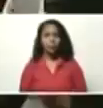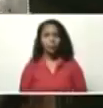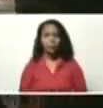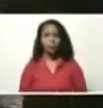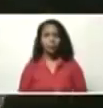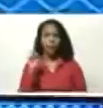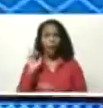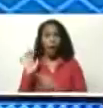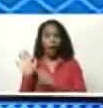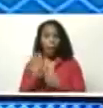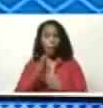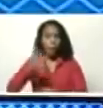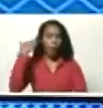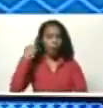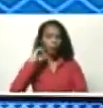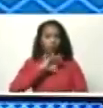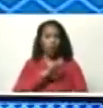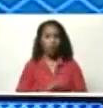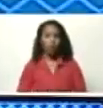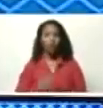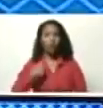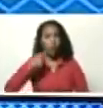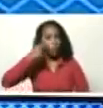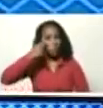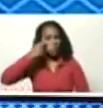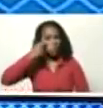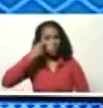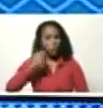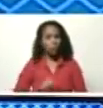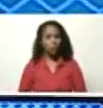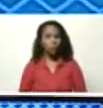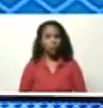Fue ejemplo, yo lo vi,